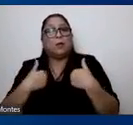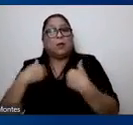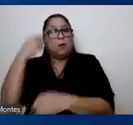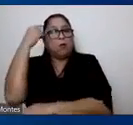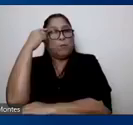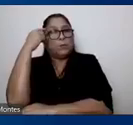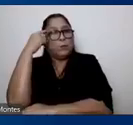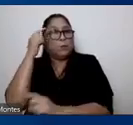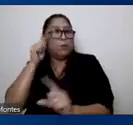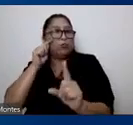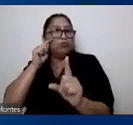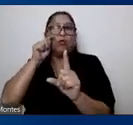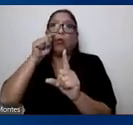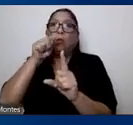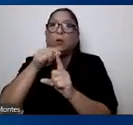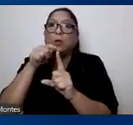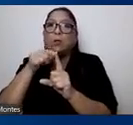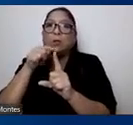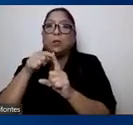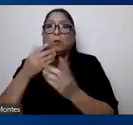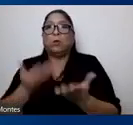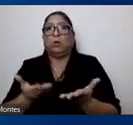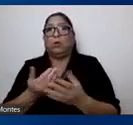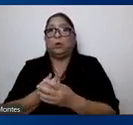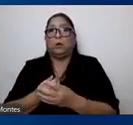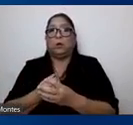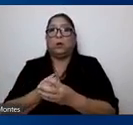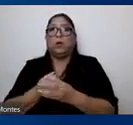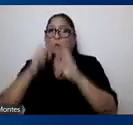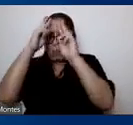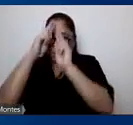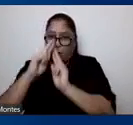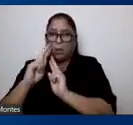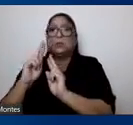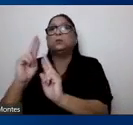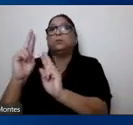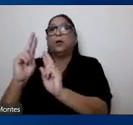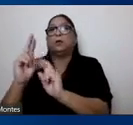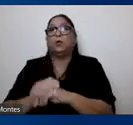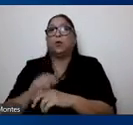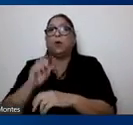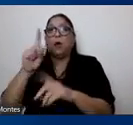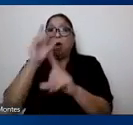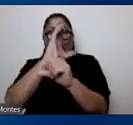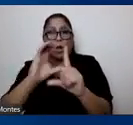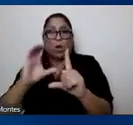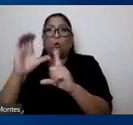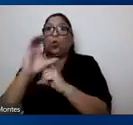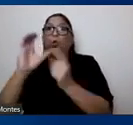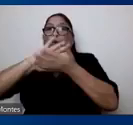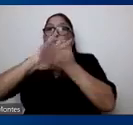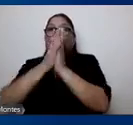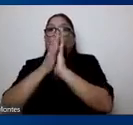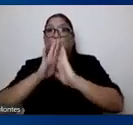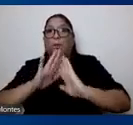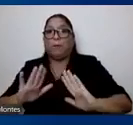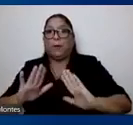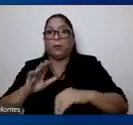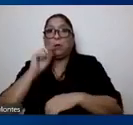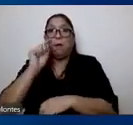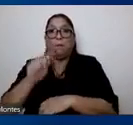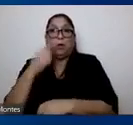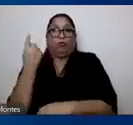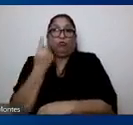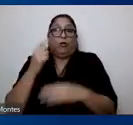consigna de el respeto a una cultura de paz. Para ello solo